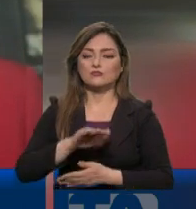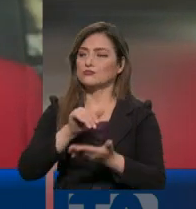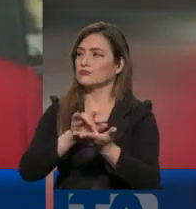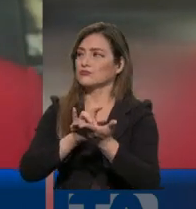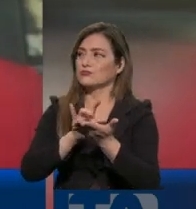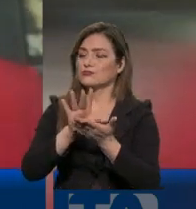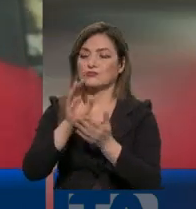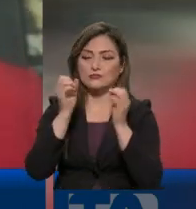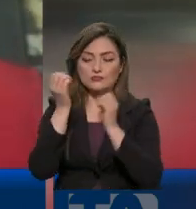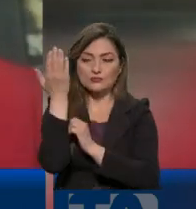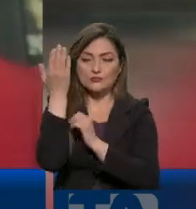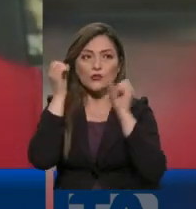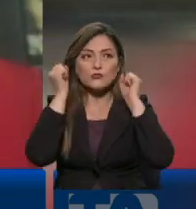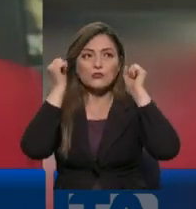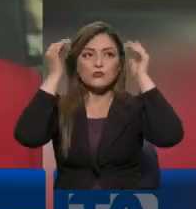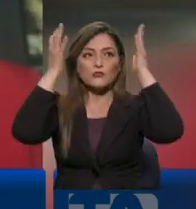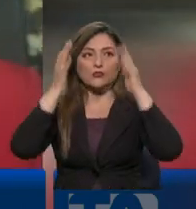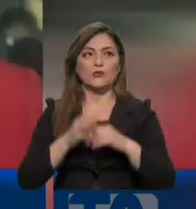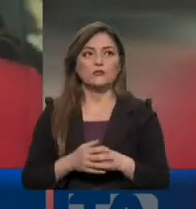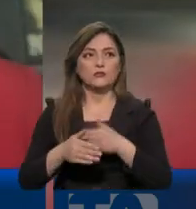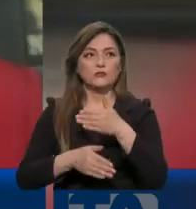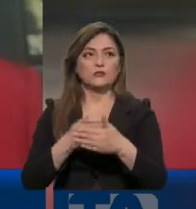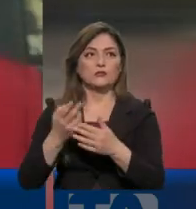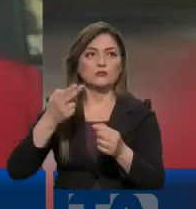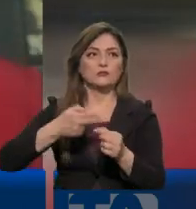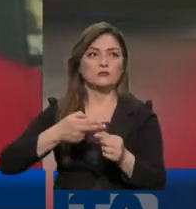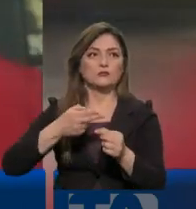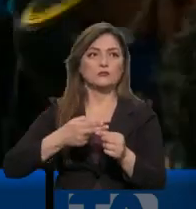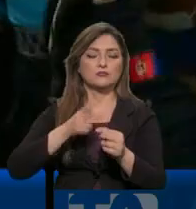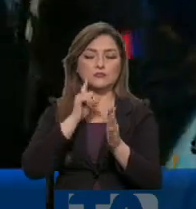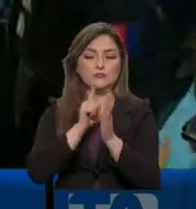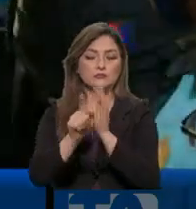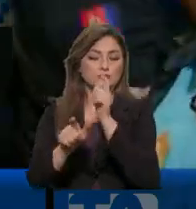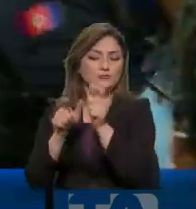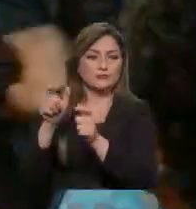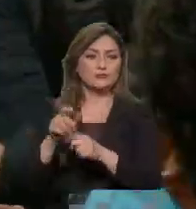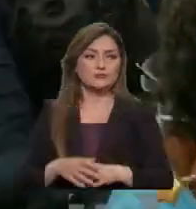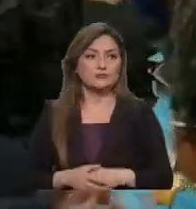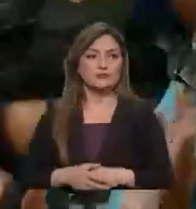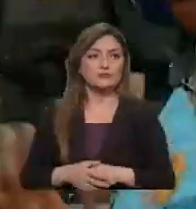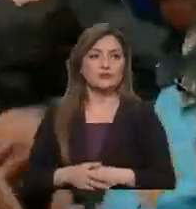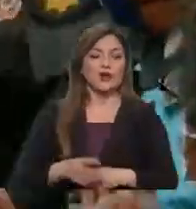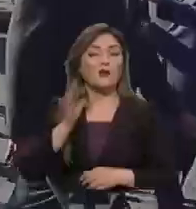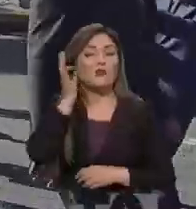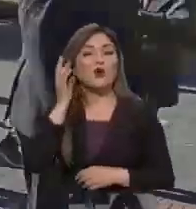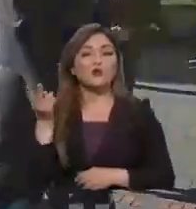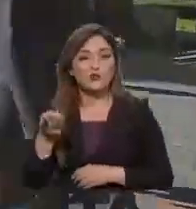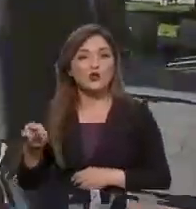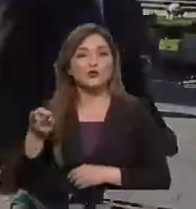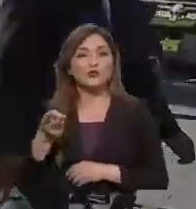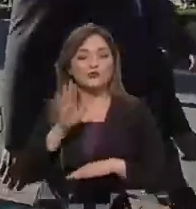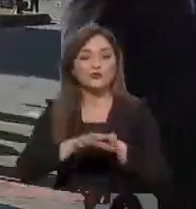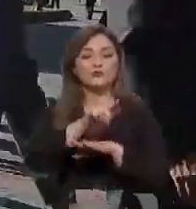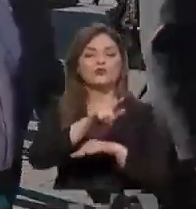Jorge Yunda, que fue un proceso participativo iniciado por la ciudadanía. Jaramillo y Serrano acusan a Jorge Yunda de